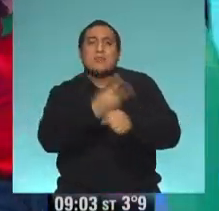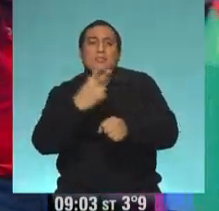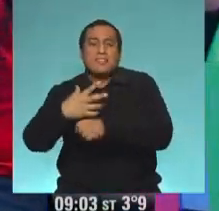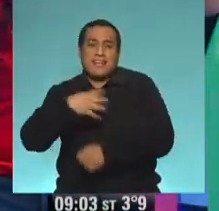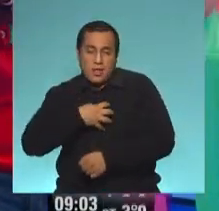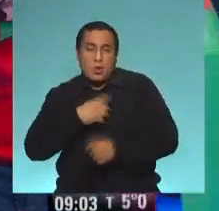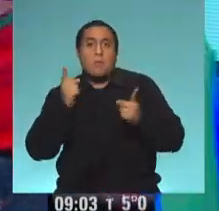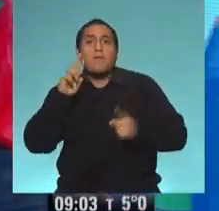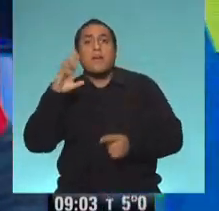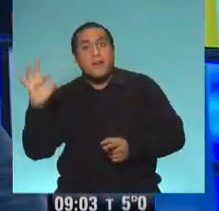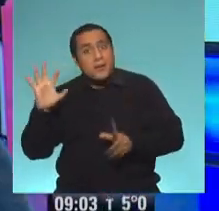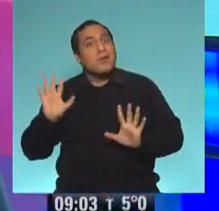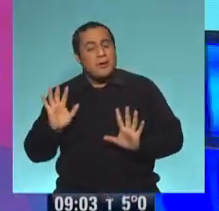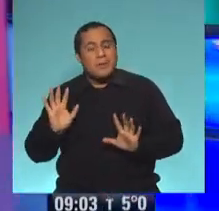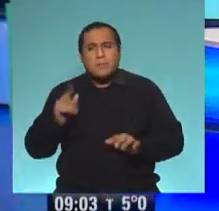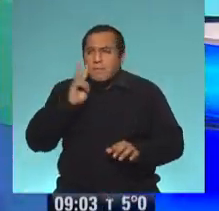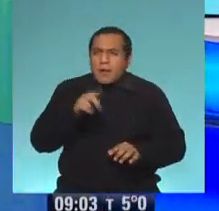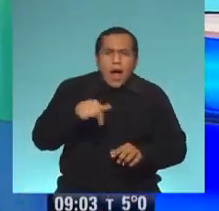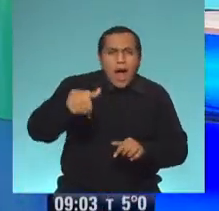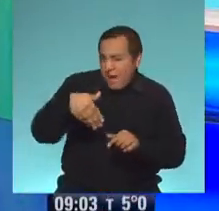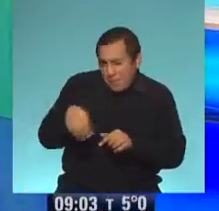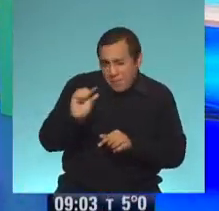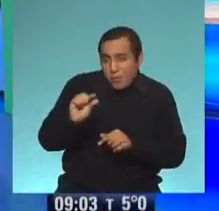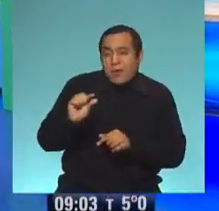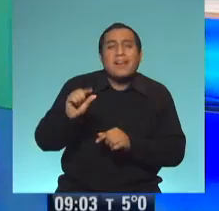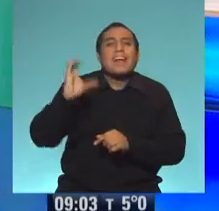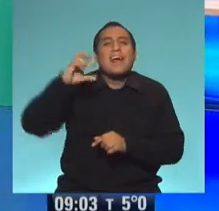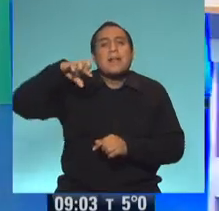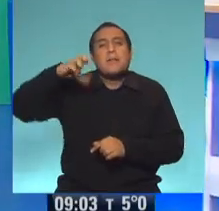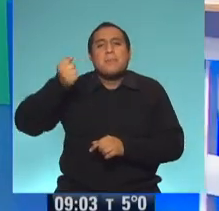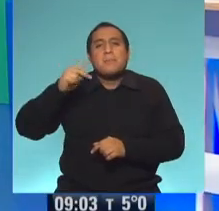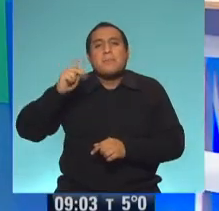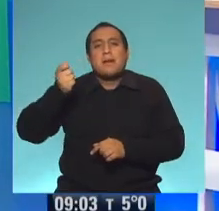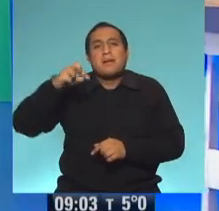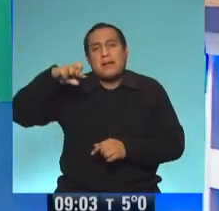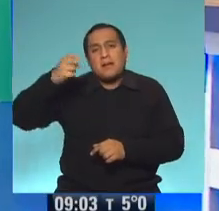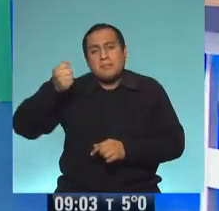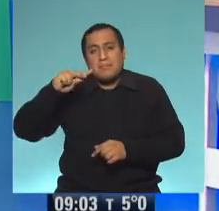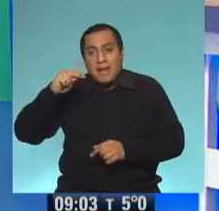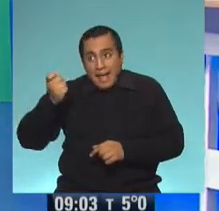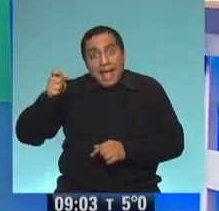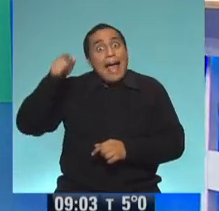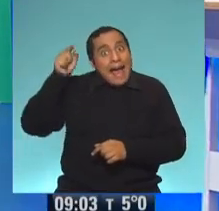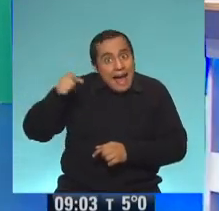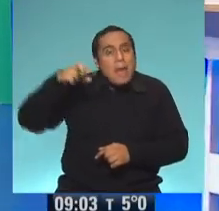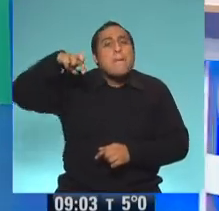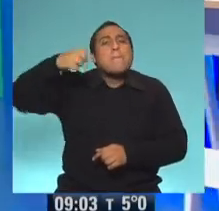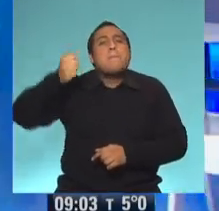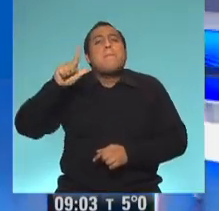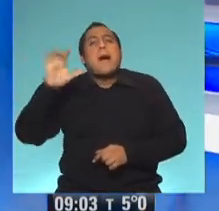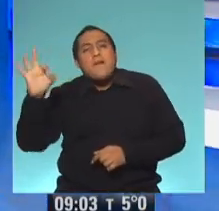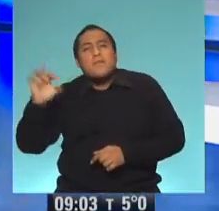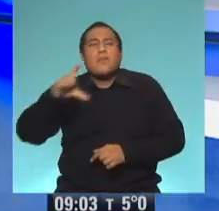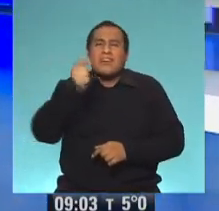Y ahora los veo, se están acomodando a las 10 de la mañana. ¿En dónde? En el canal amigo Paca Paca. Va a estar Pablito,